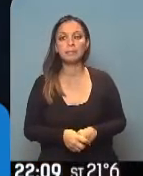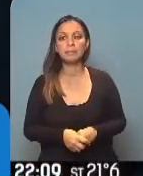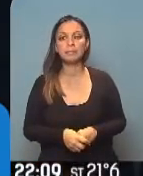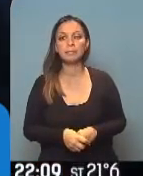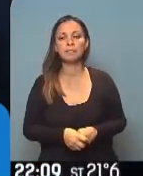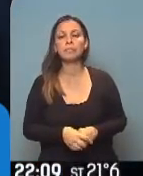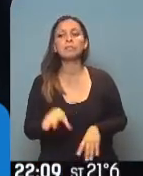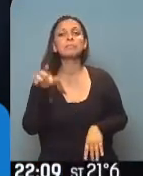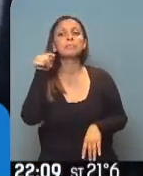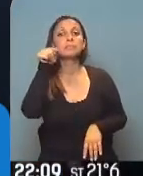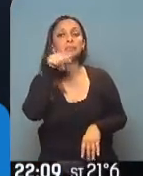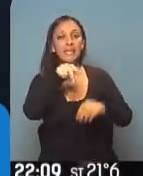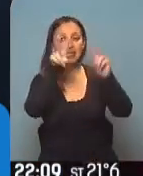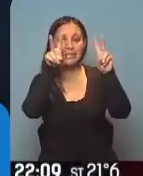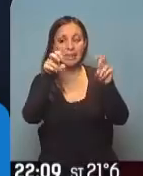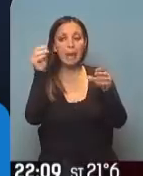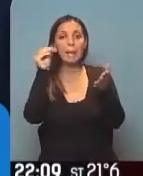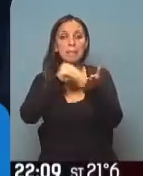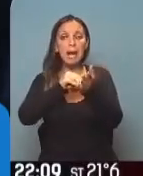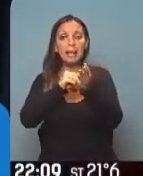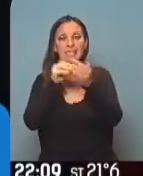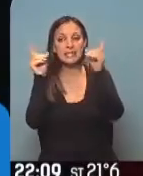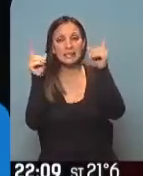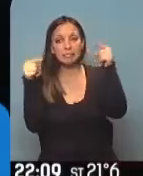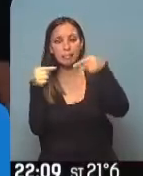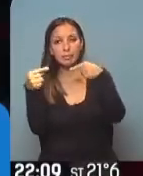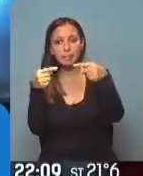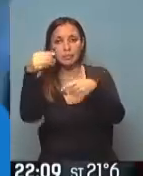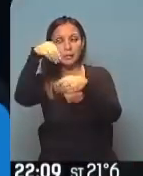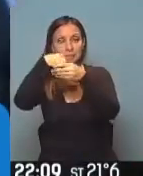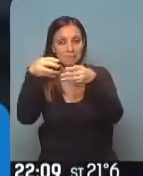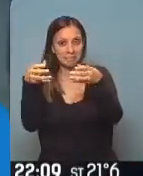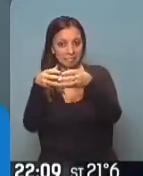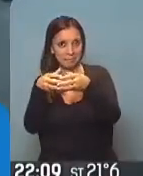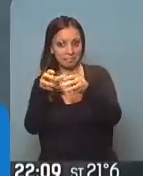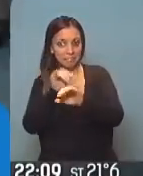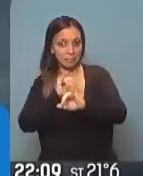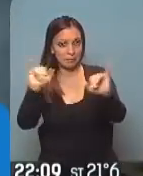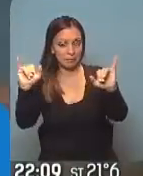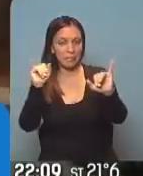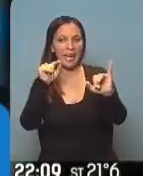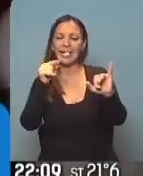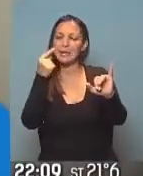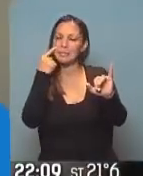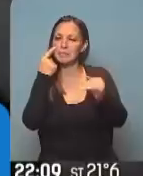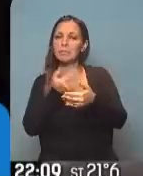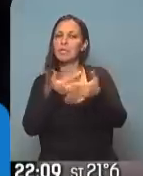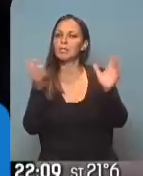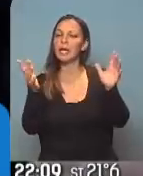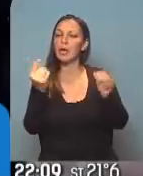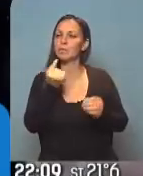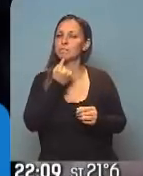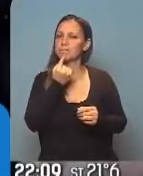Esto y las internas dentro de su gabinete y su partido que llegaron a los medios abrieron un prematuro panorama de